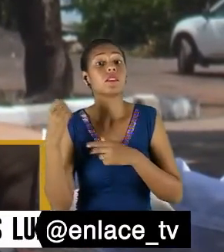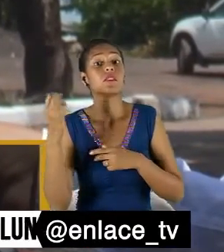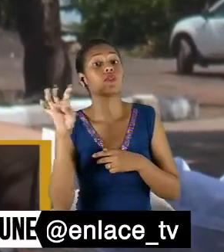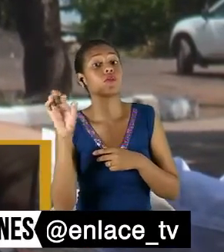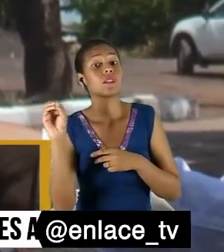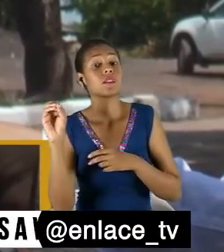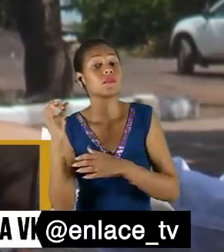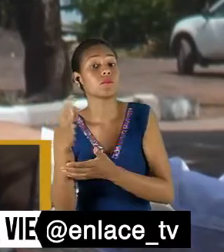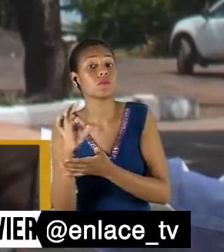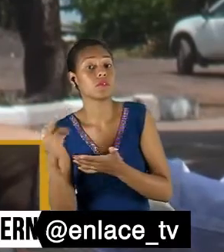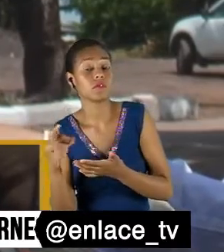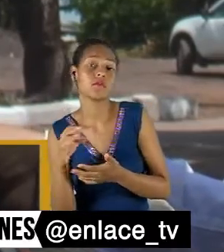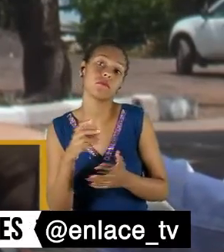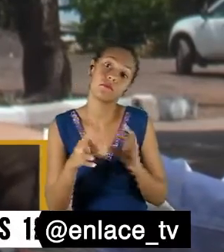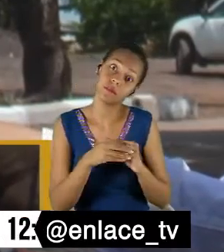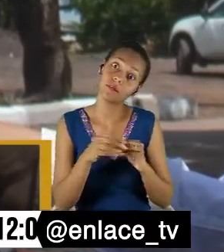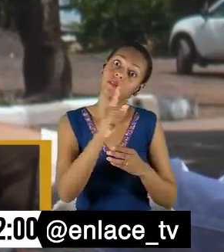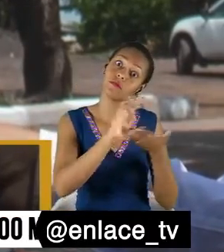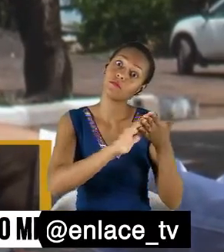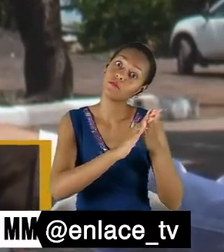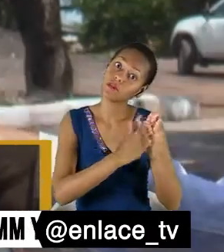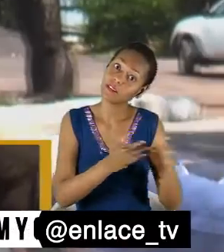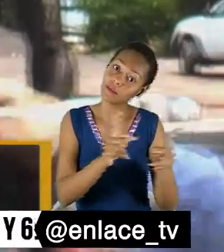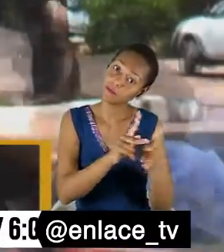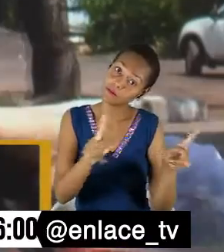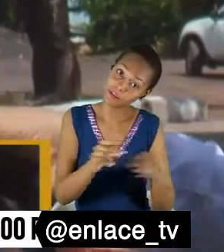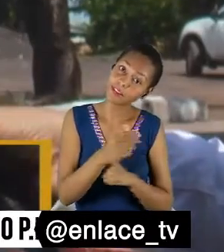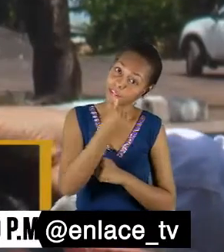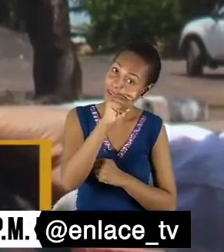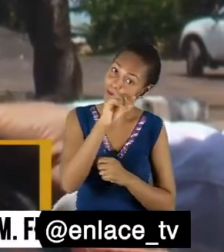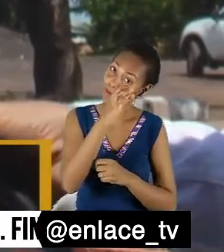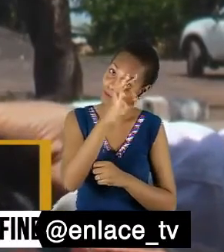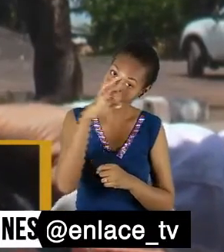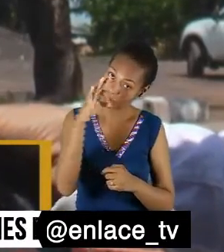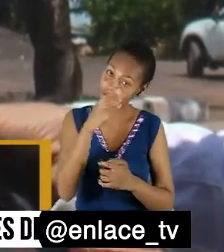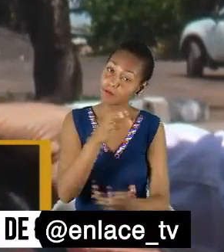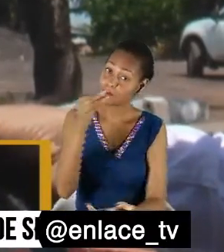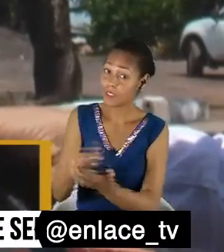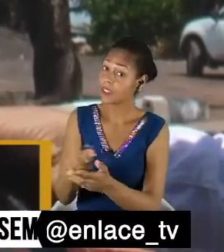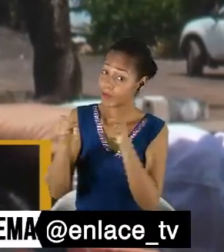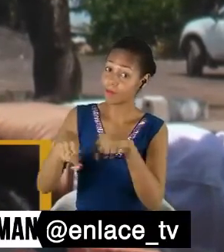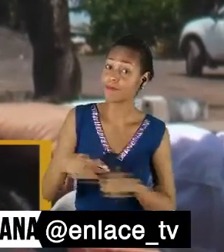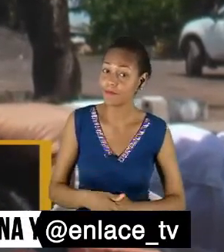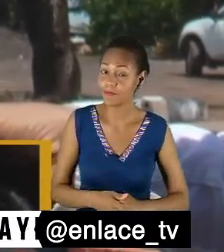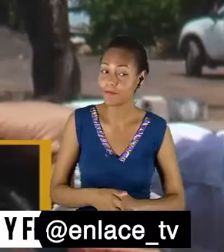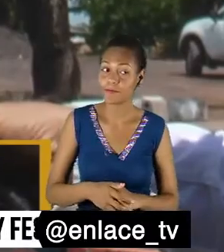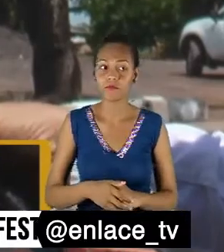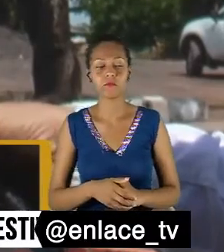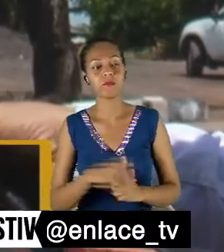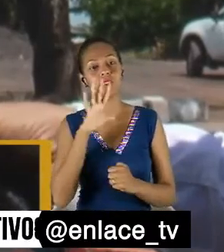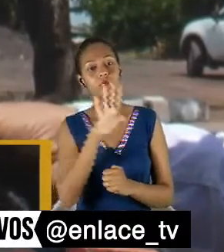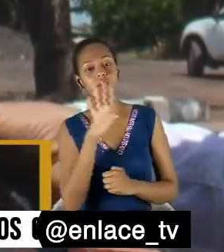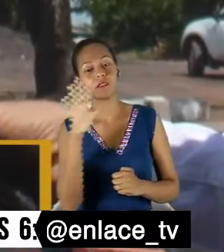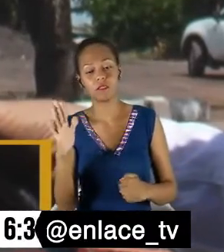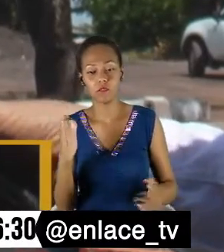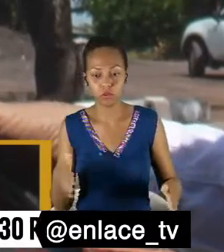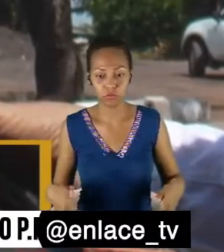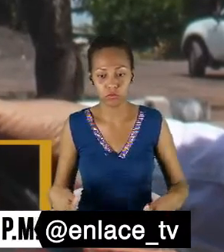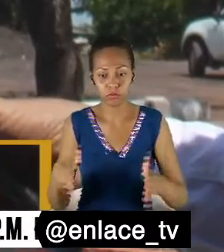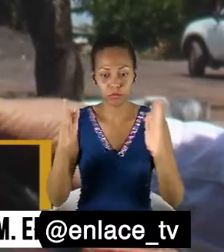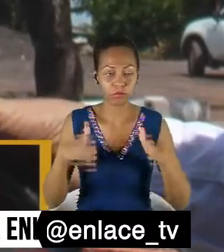empiecen a ya finiquitar ese 10% que les hace falta. Se van a intervenir 55 vías en todas las comunas